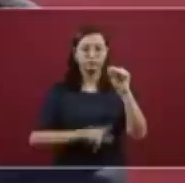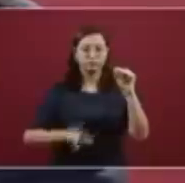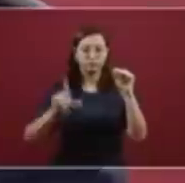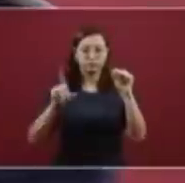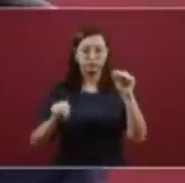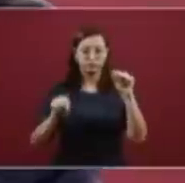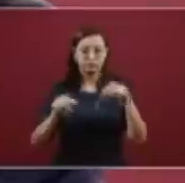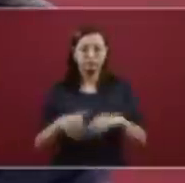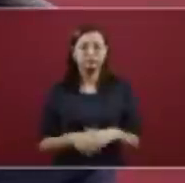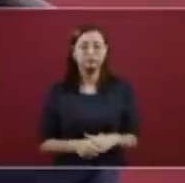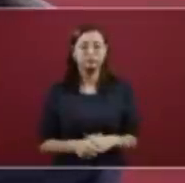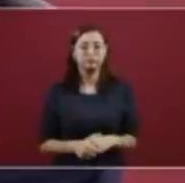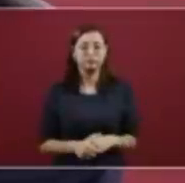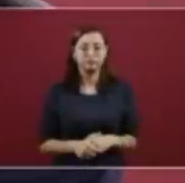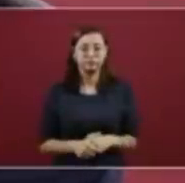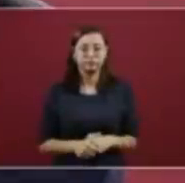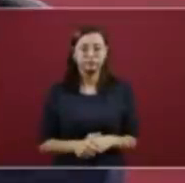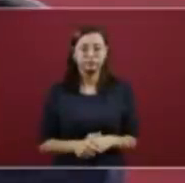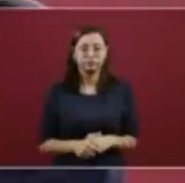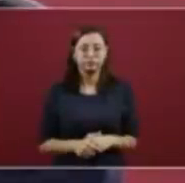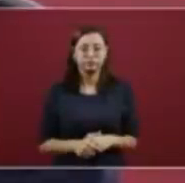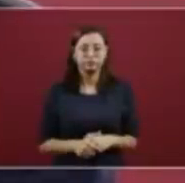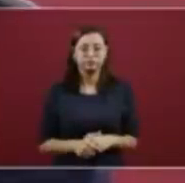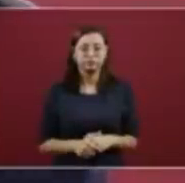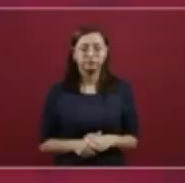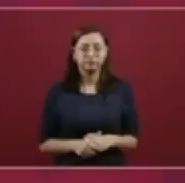y también la